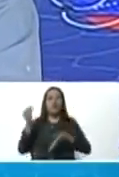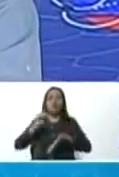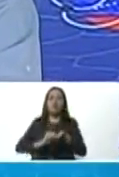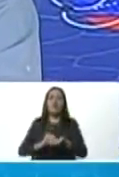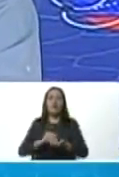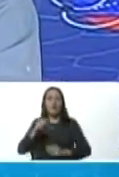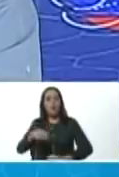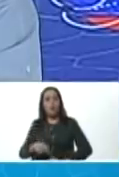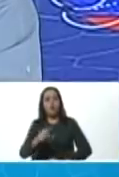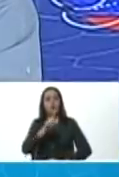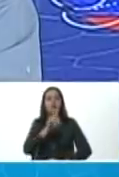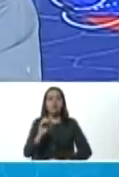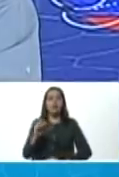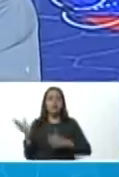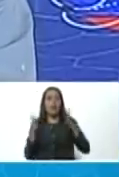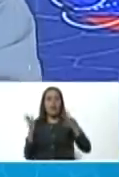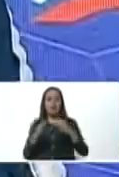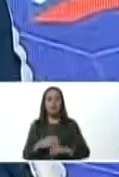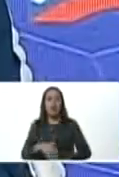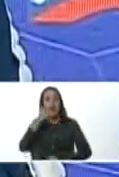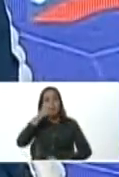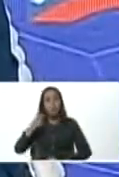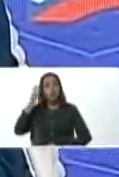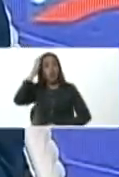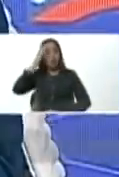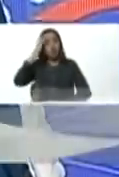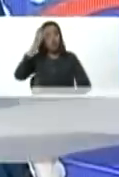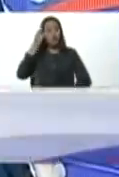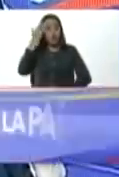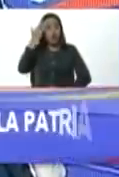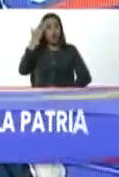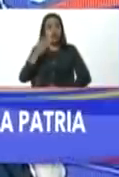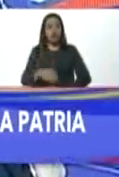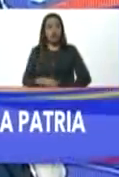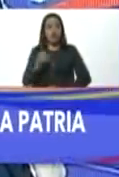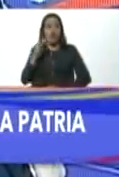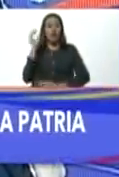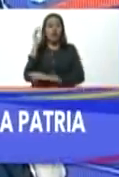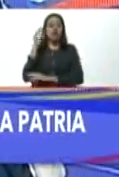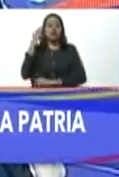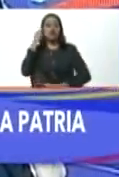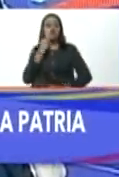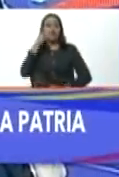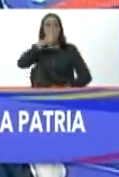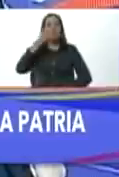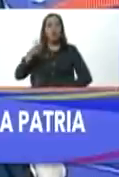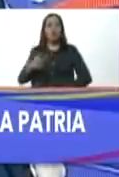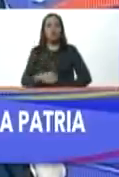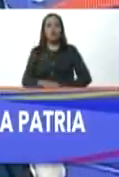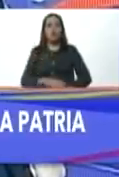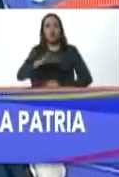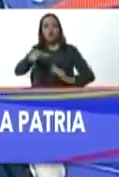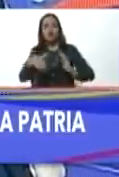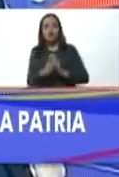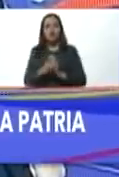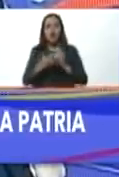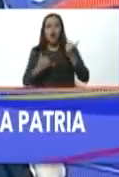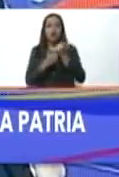Aristóbulo, por favor. Presidente, el pueblo está consciente. Allí estaba el Congreso Bolivariano de los Pueblos, todo el poder